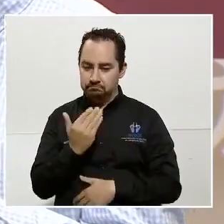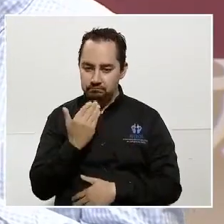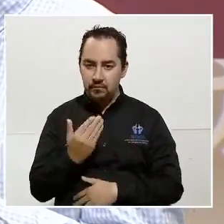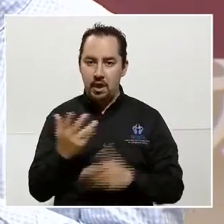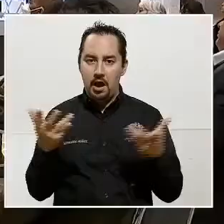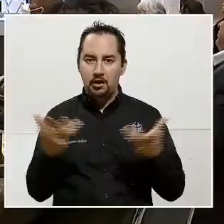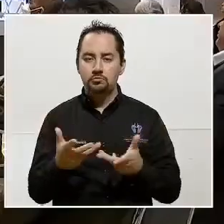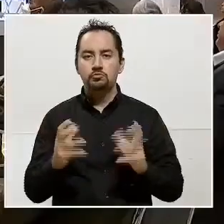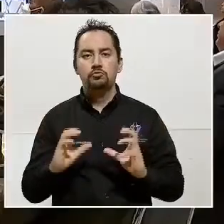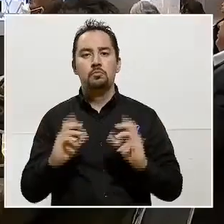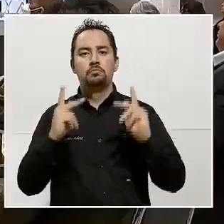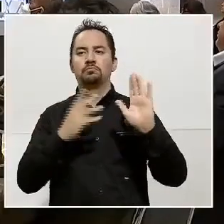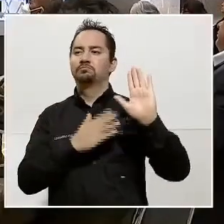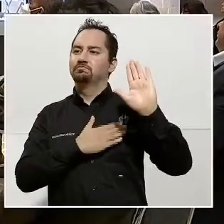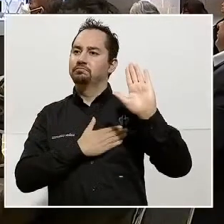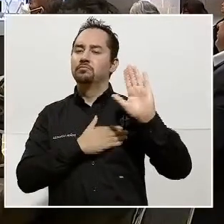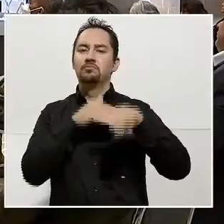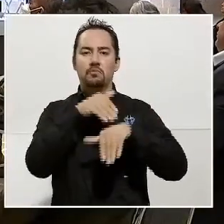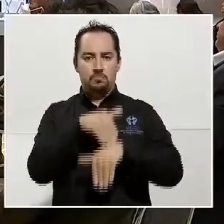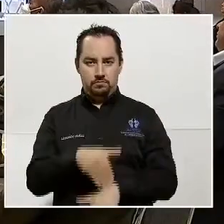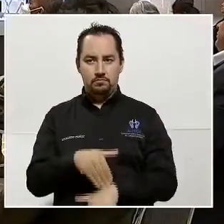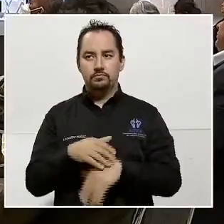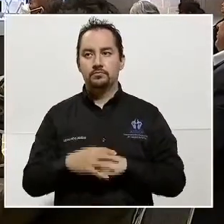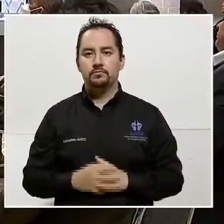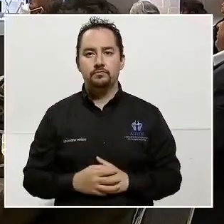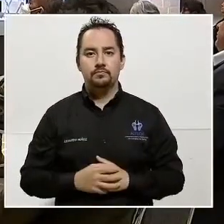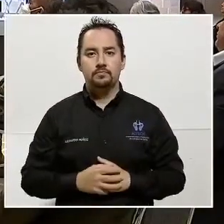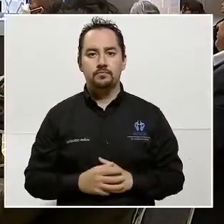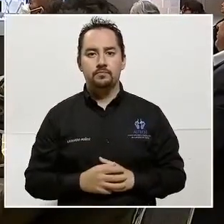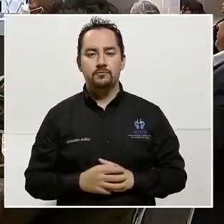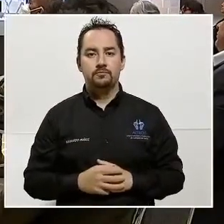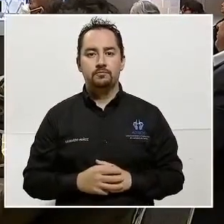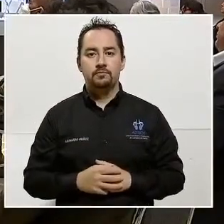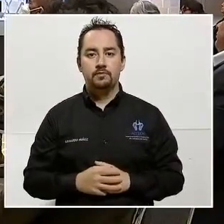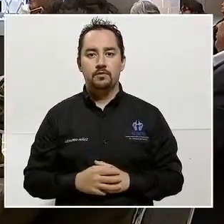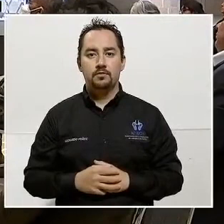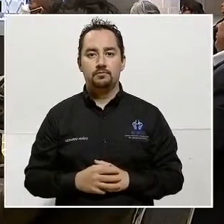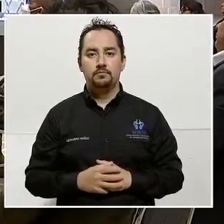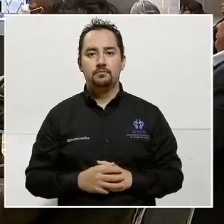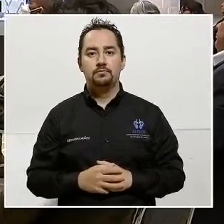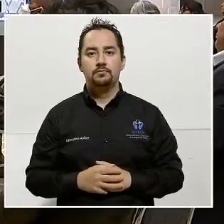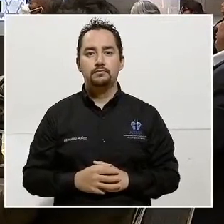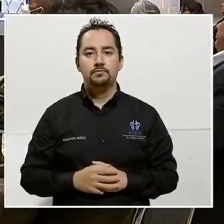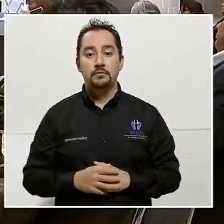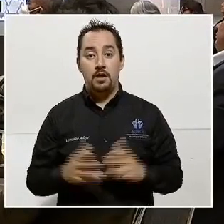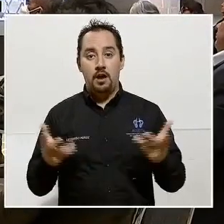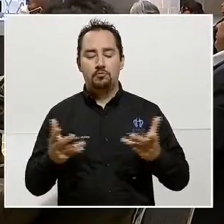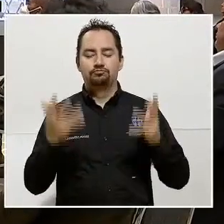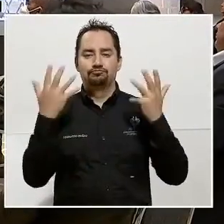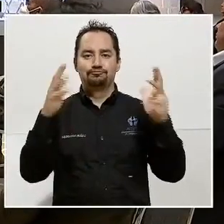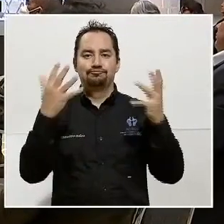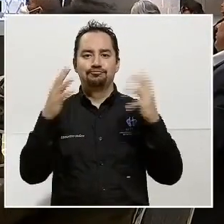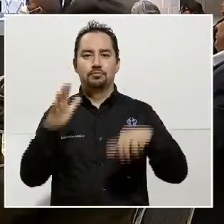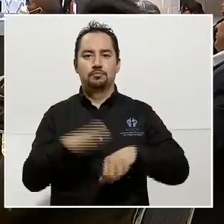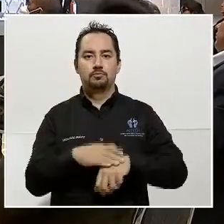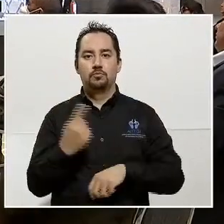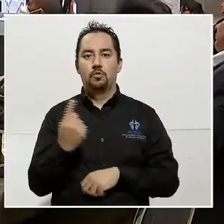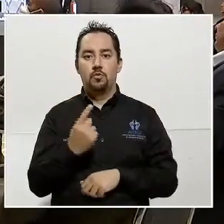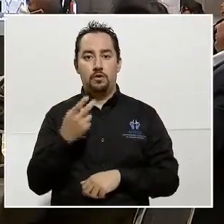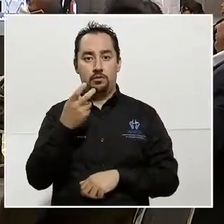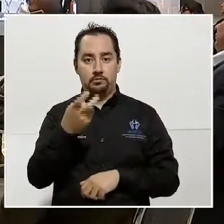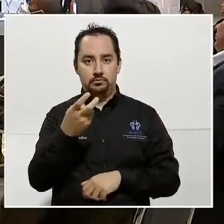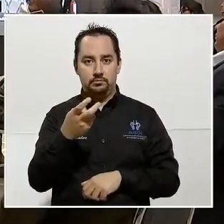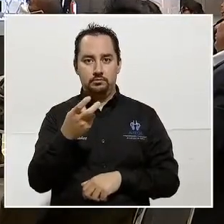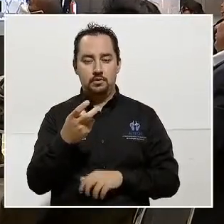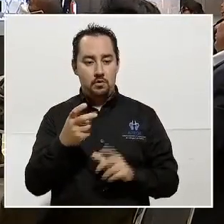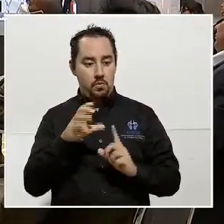nos comprometemos a cumplir. Celebramos la creación de la comisión en su conjunto.